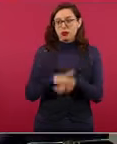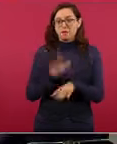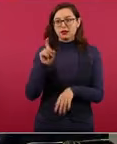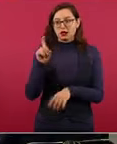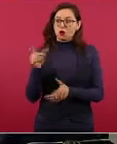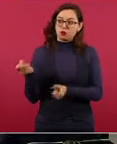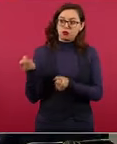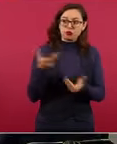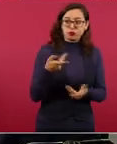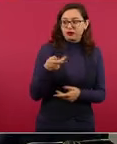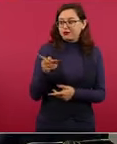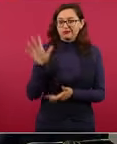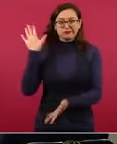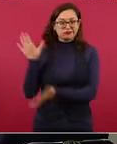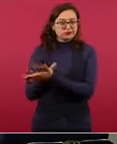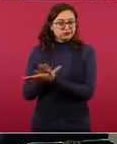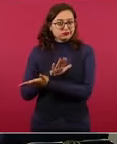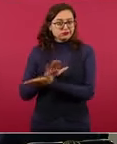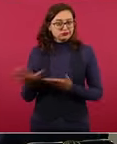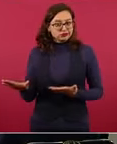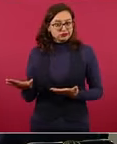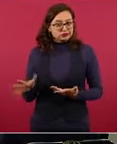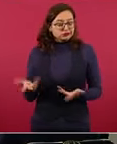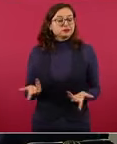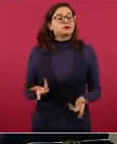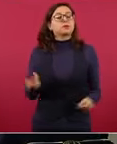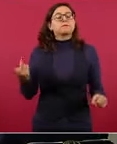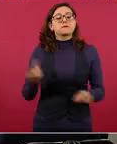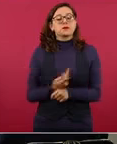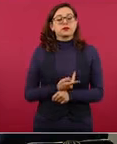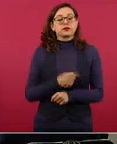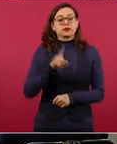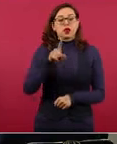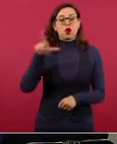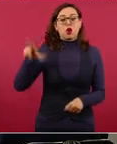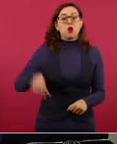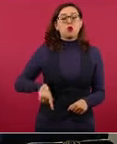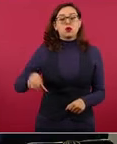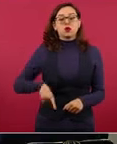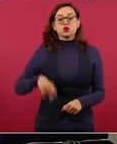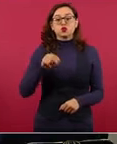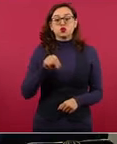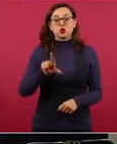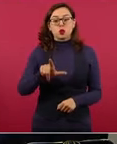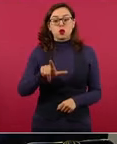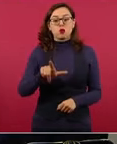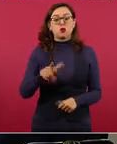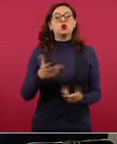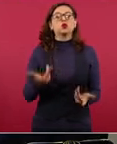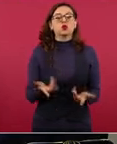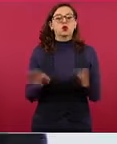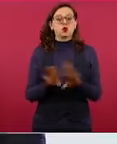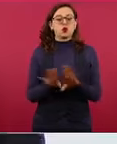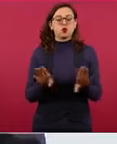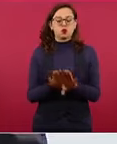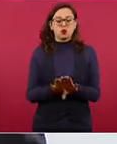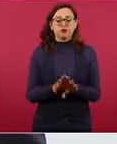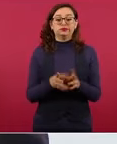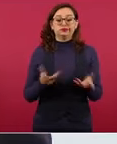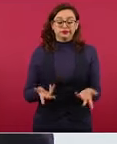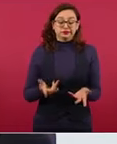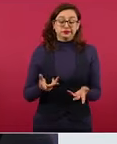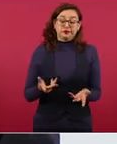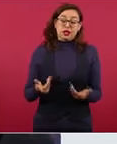haciendo en coordinación con el gobierno de nuevo león el gobierno federal desde el inicio de esta administración